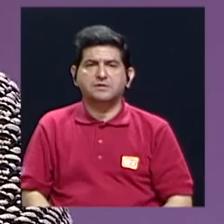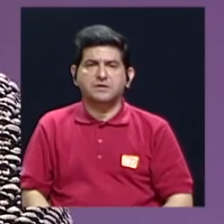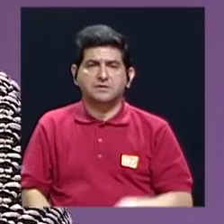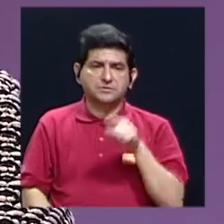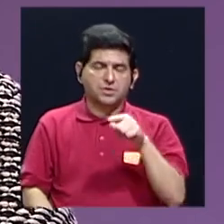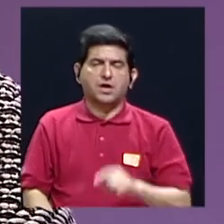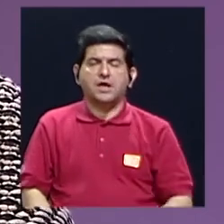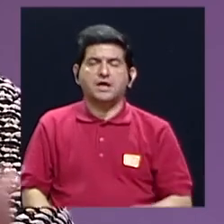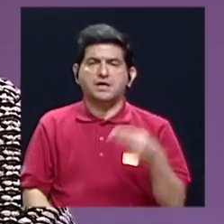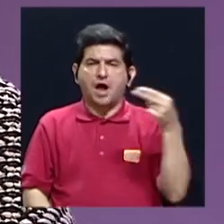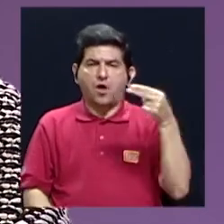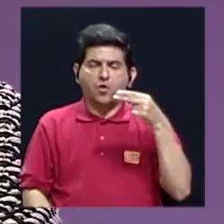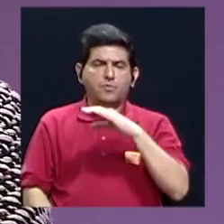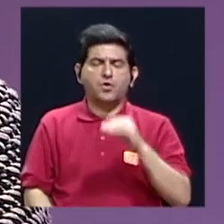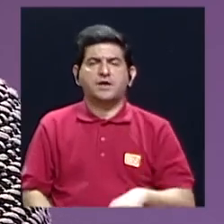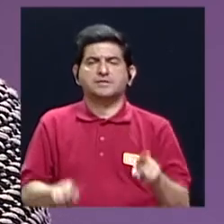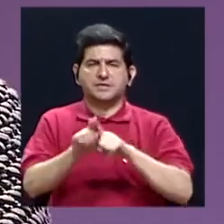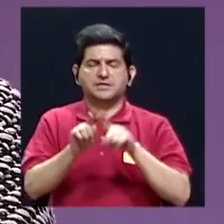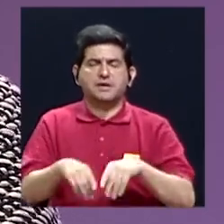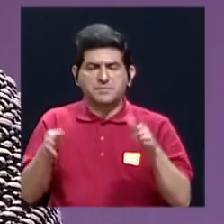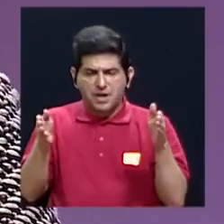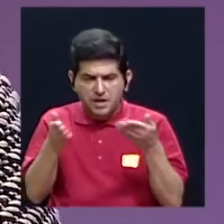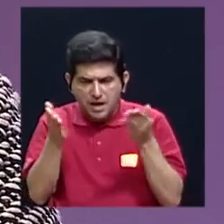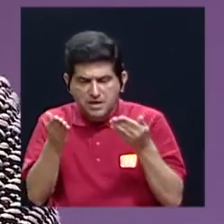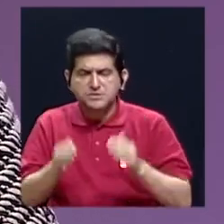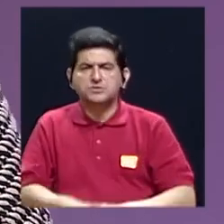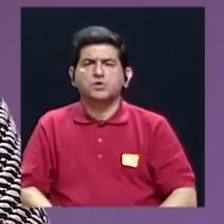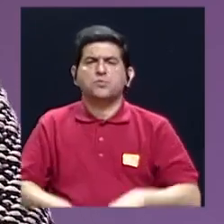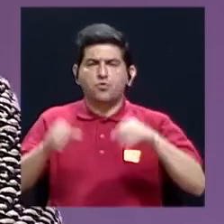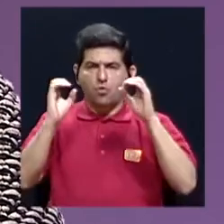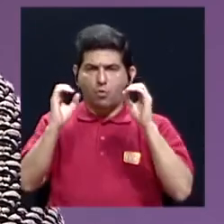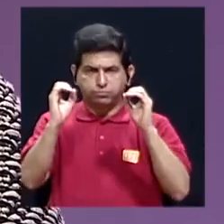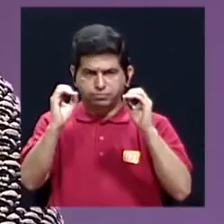a las hormonas y a la estimulación ovárica. Entonces,